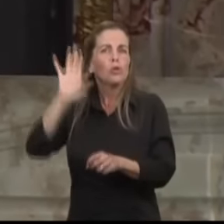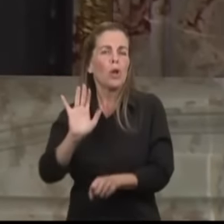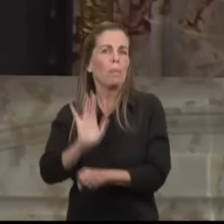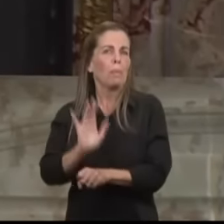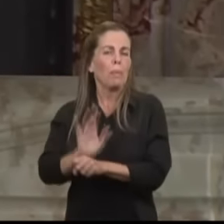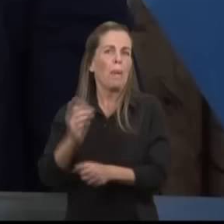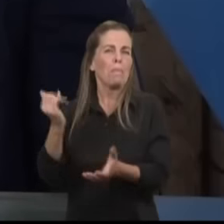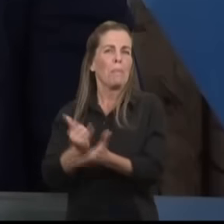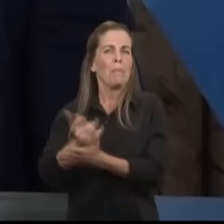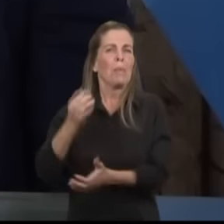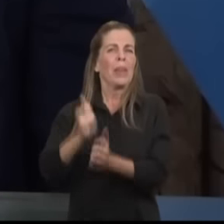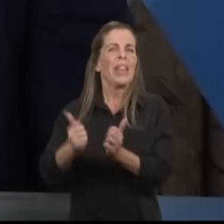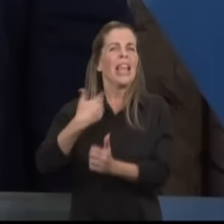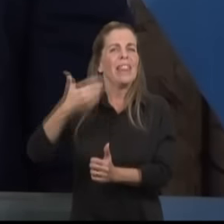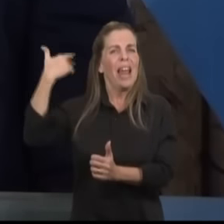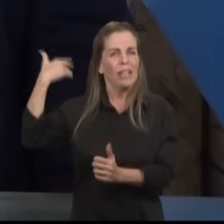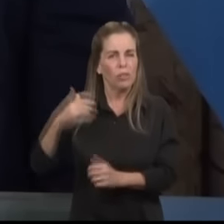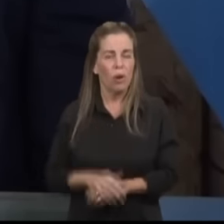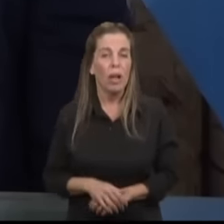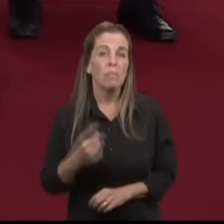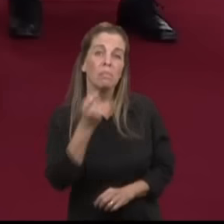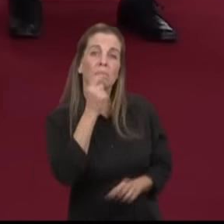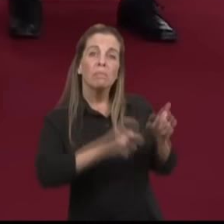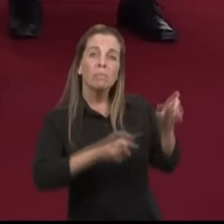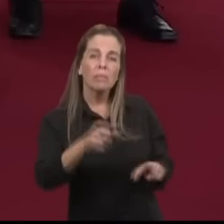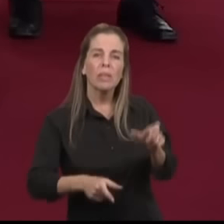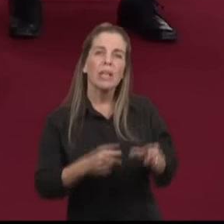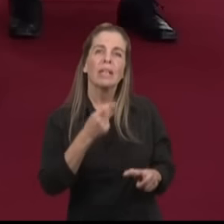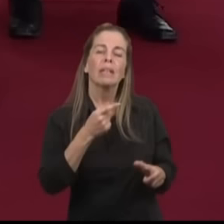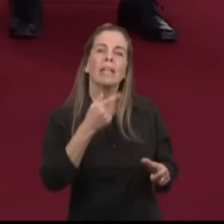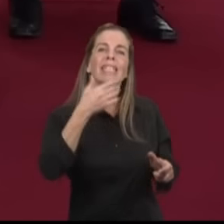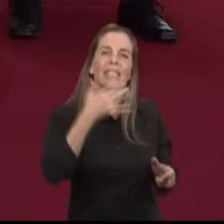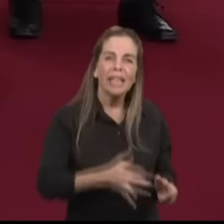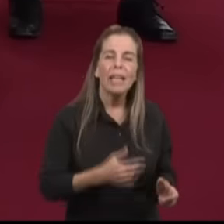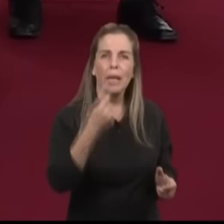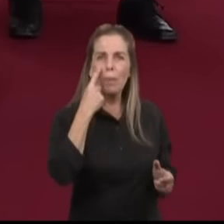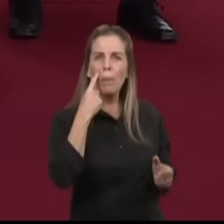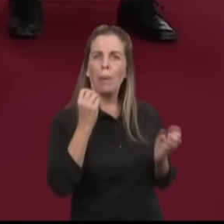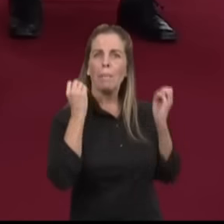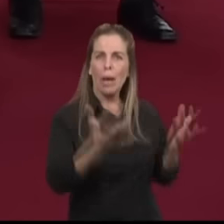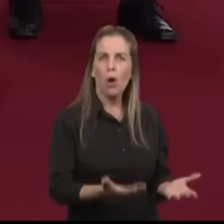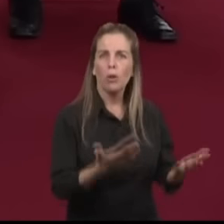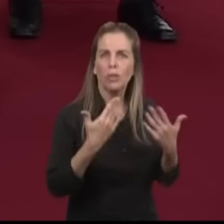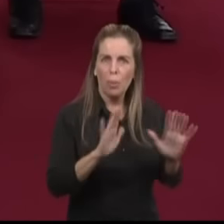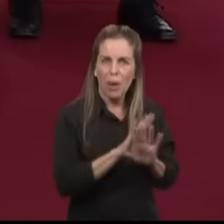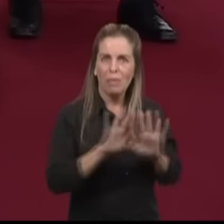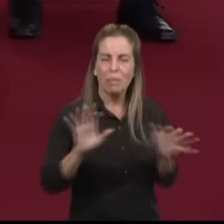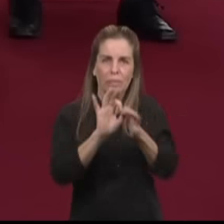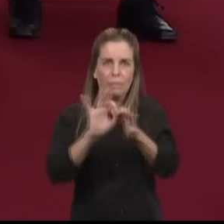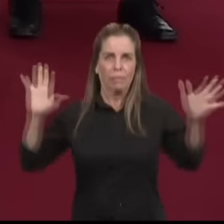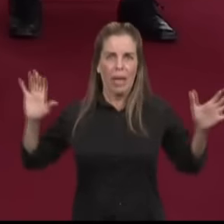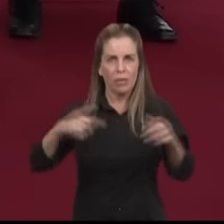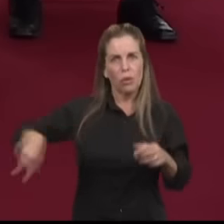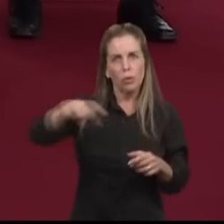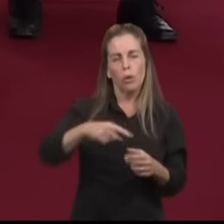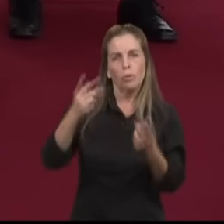de la historia. Una vez que los argentinos aprendamos que se puede vivir mejor, habremos roto el lazo enfermizo que nos mantenía